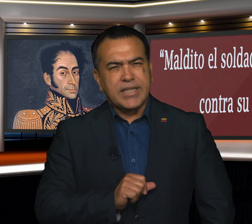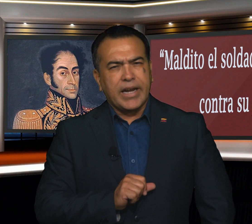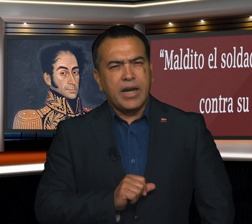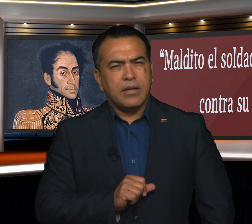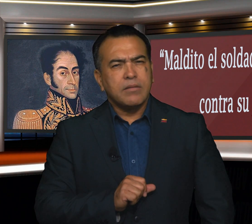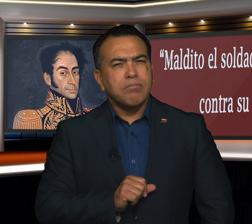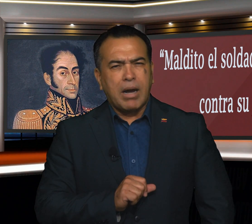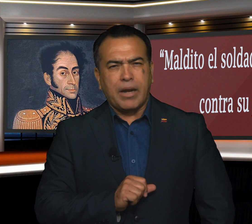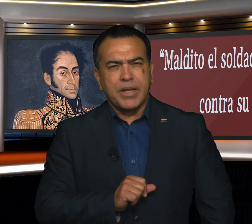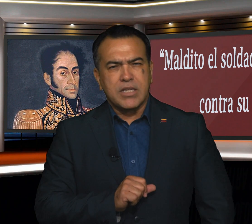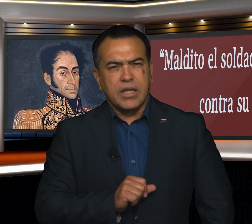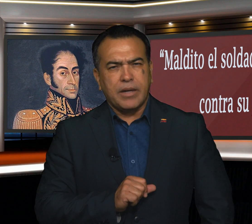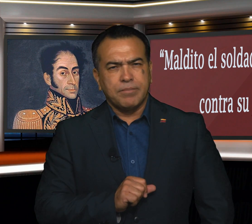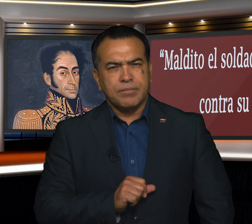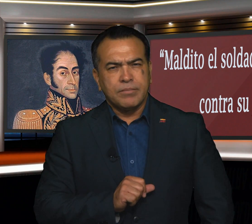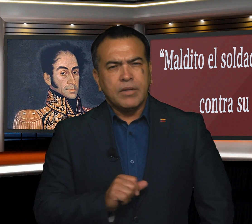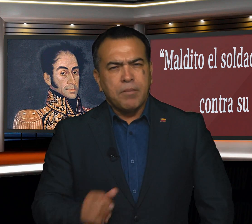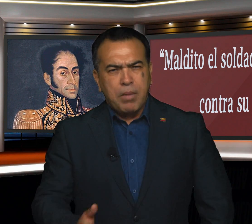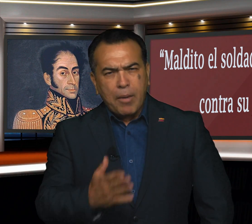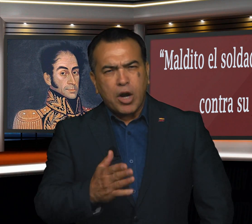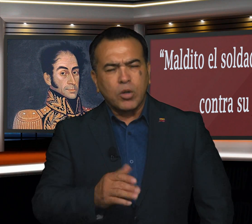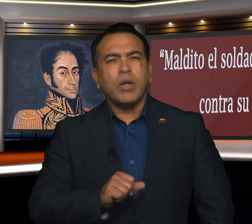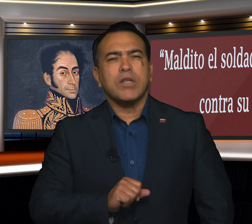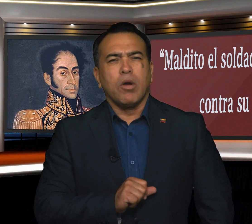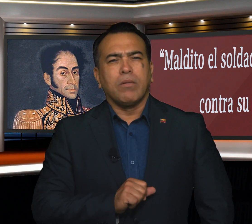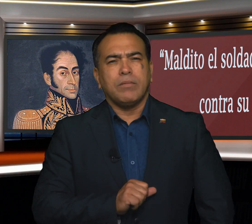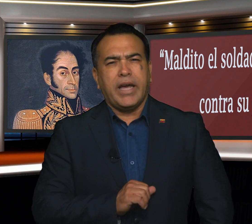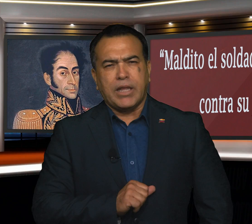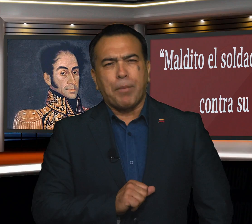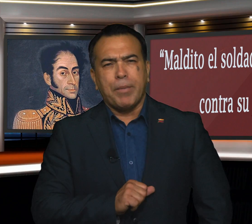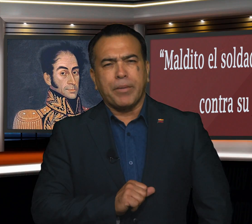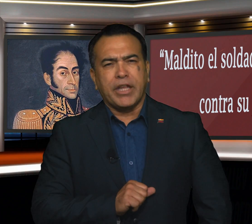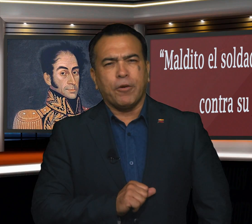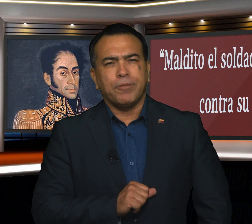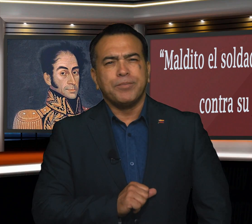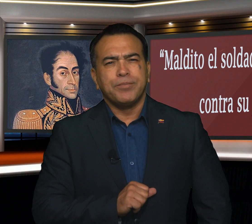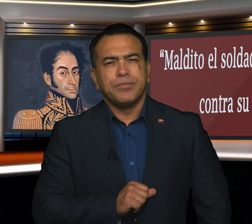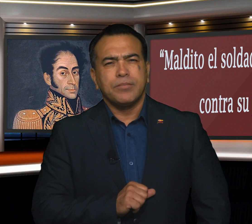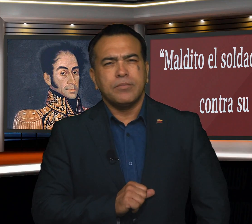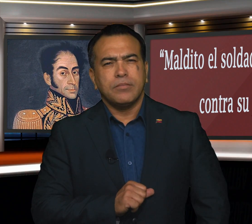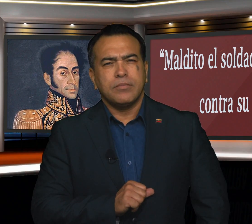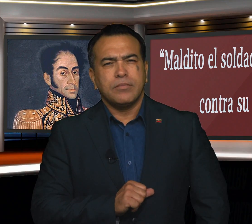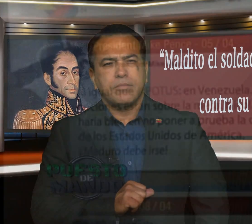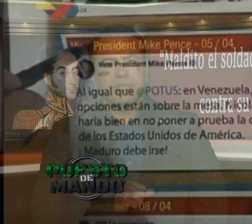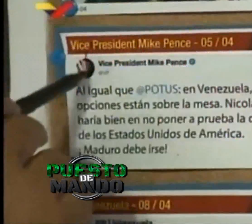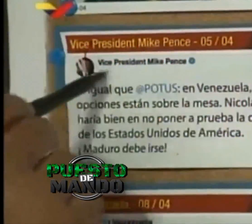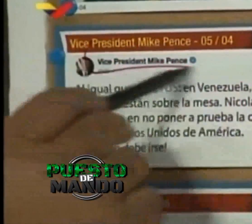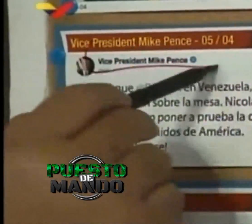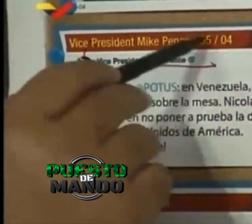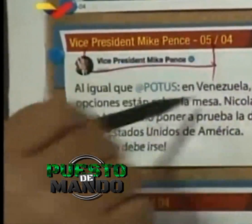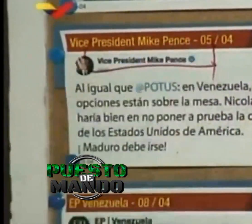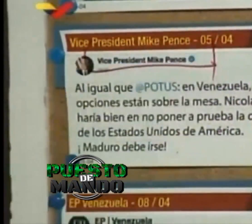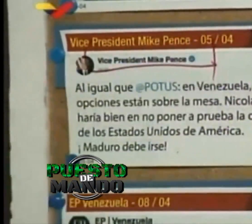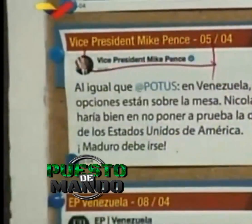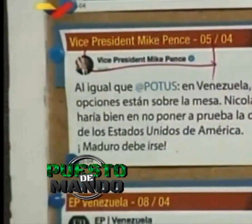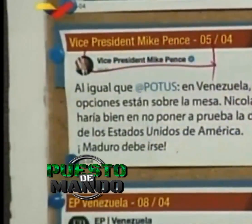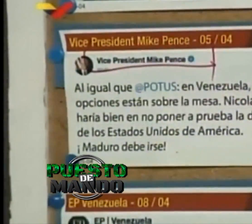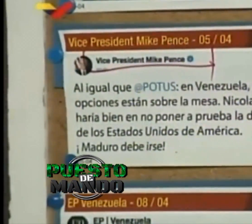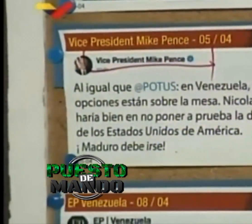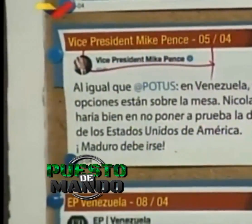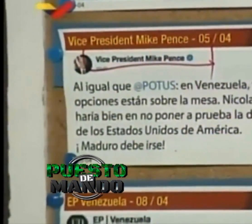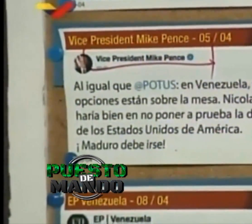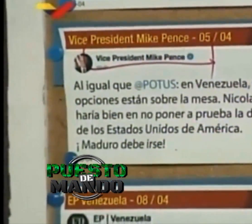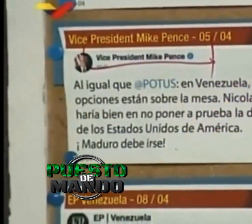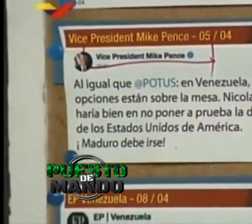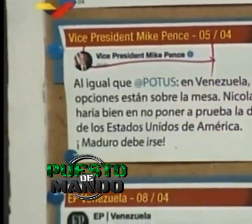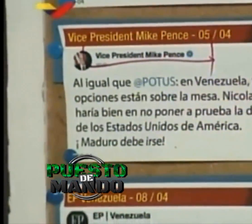la tercera va la vencida. Veamos a continuación este primer video. Vicepresidente Mike Pence, hoy se le